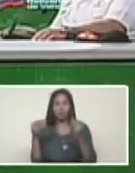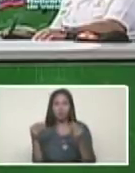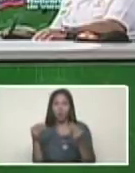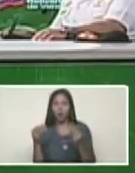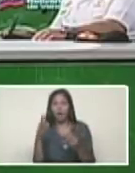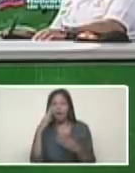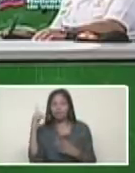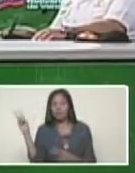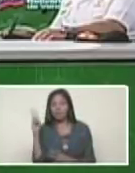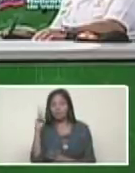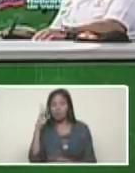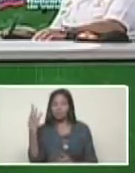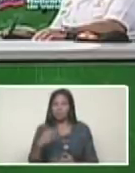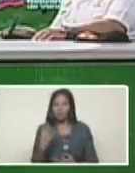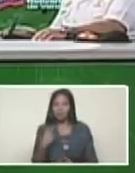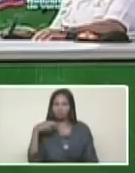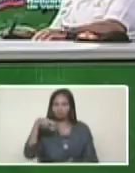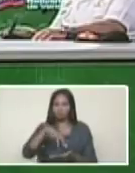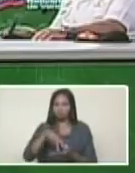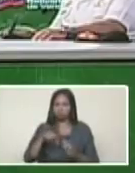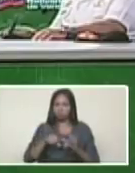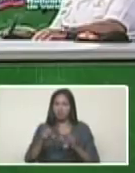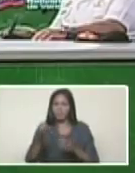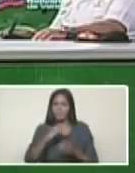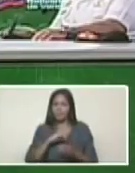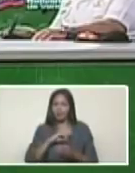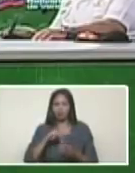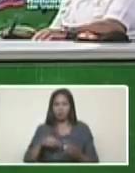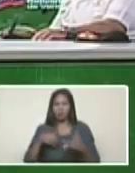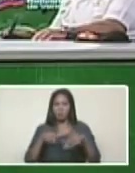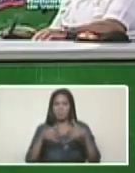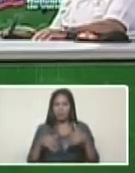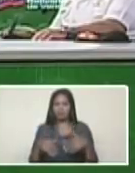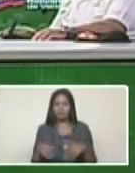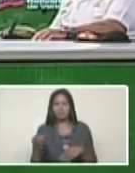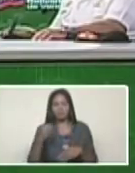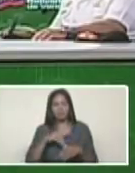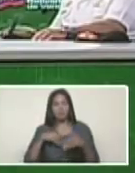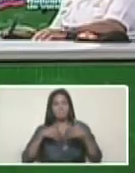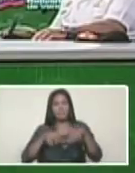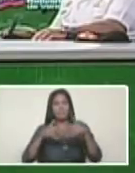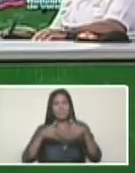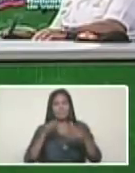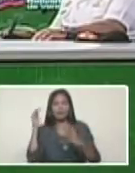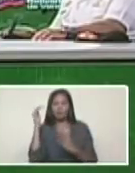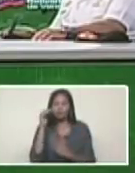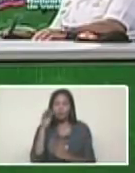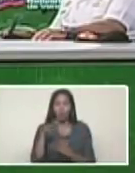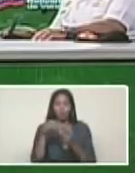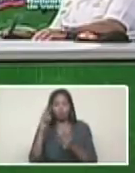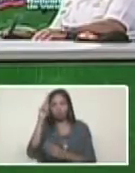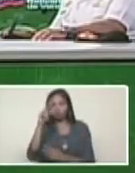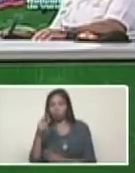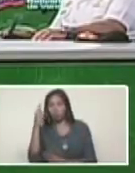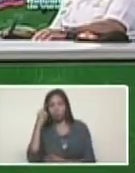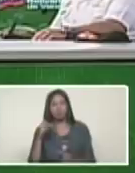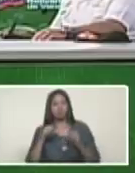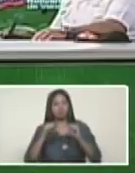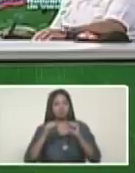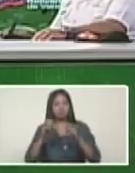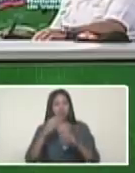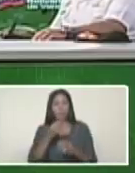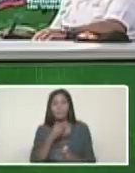de verdad debe estar de pie y debe estar en marcha permanente, en marcha hacia el futuro, todos los días. Por eso me